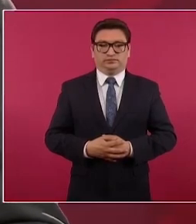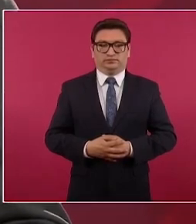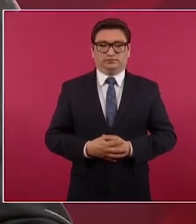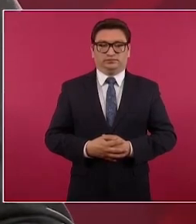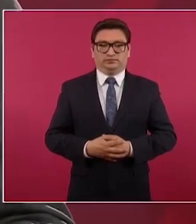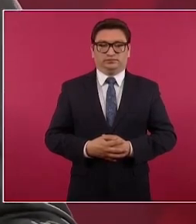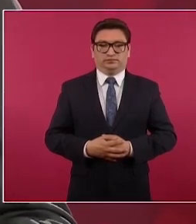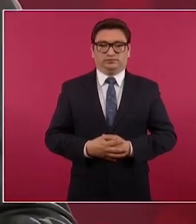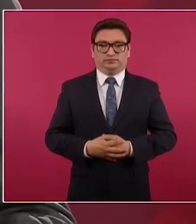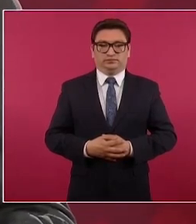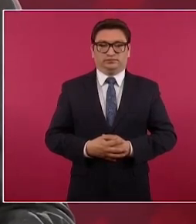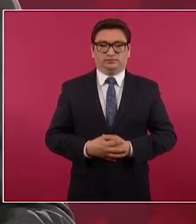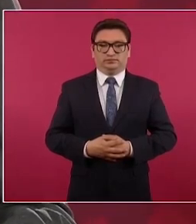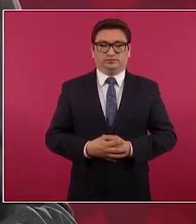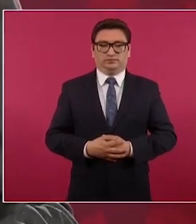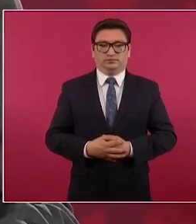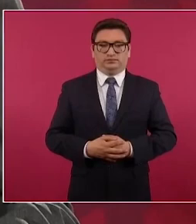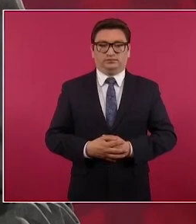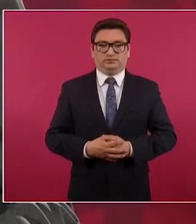de